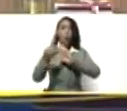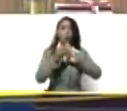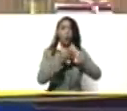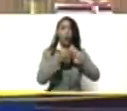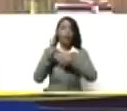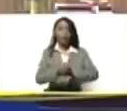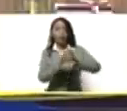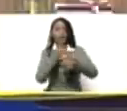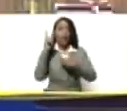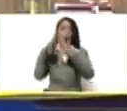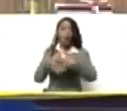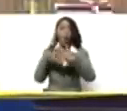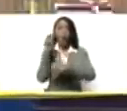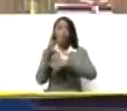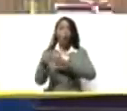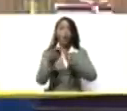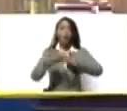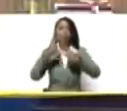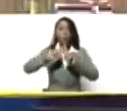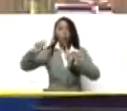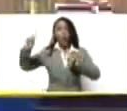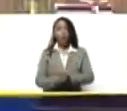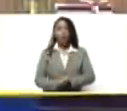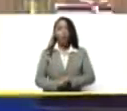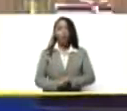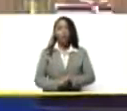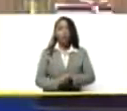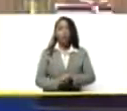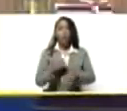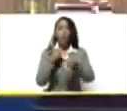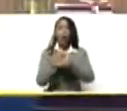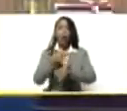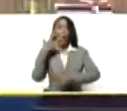imbécil golpista delincuente